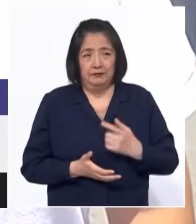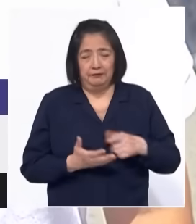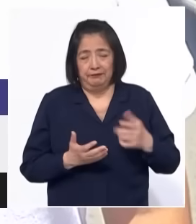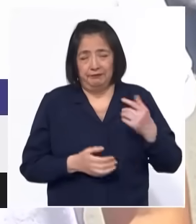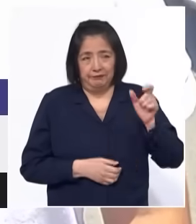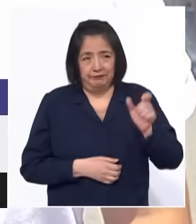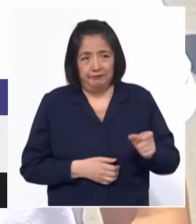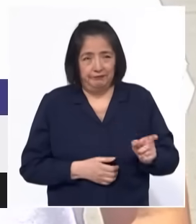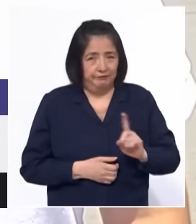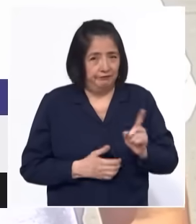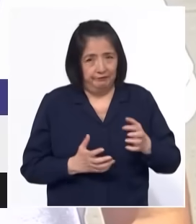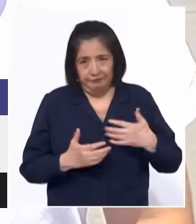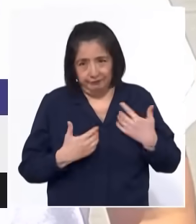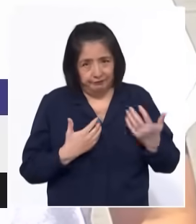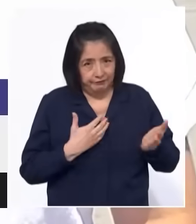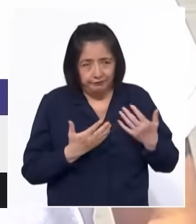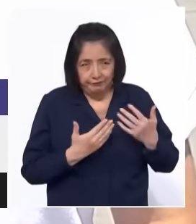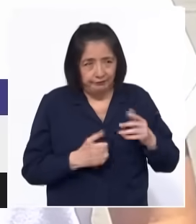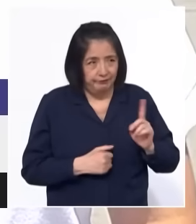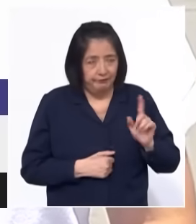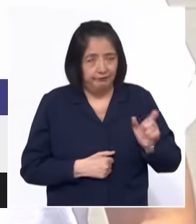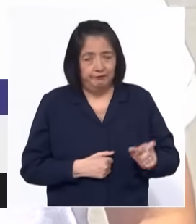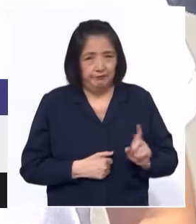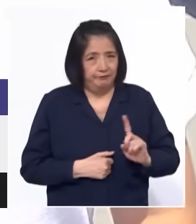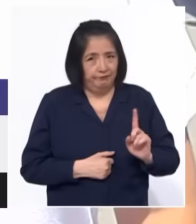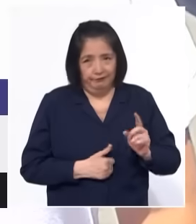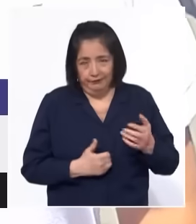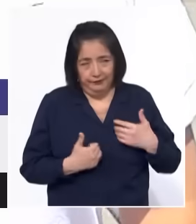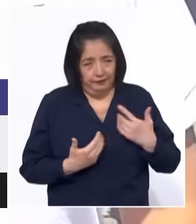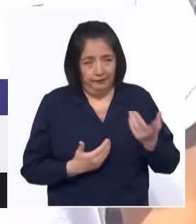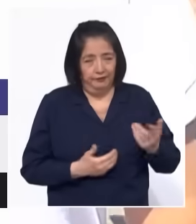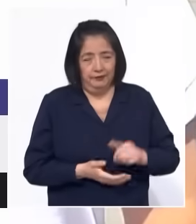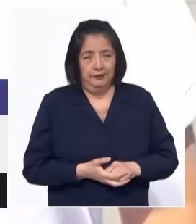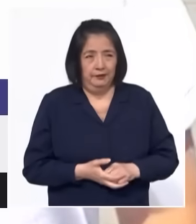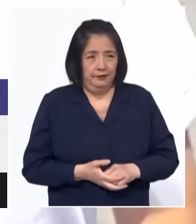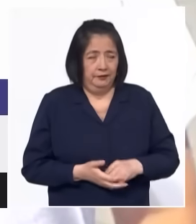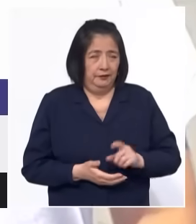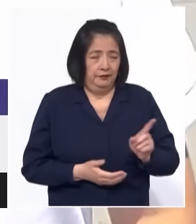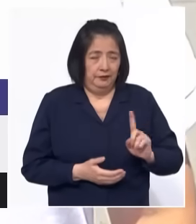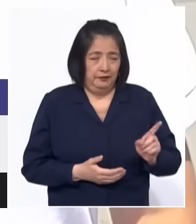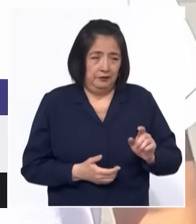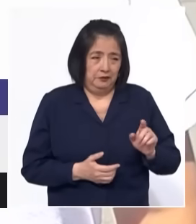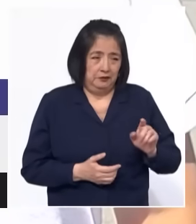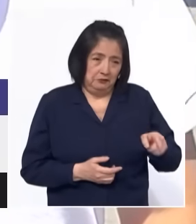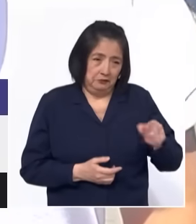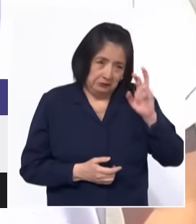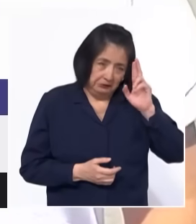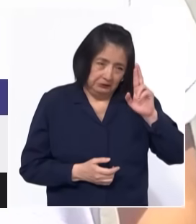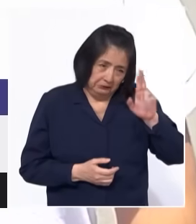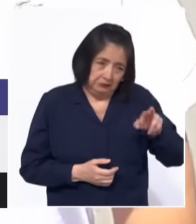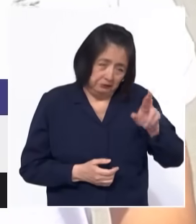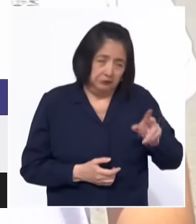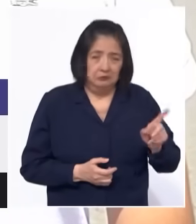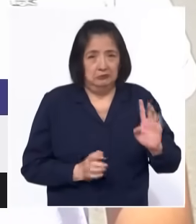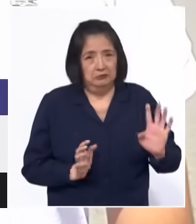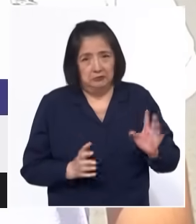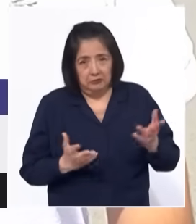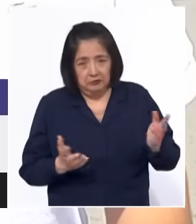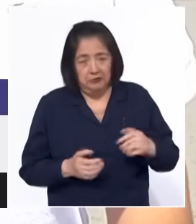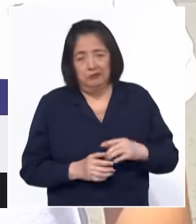una persona intratable, ¿no? No se puede conversar con él si es que no le das la razón. Es una persona que